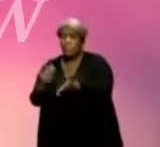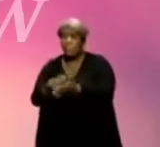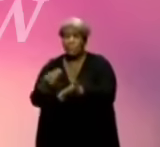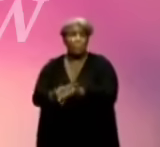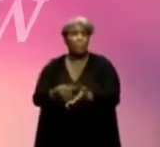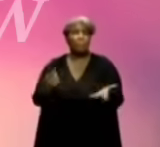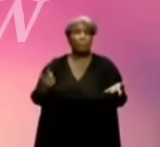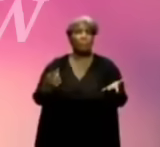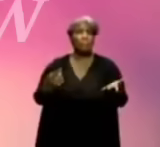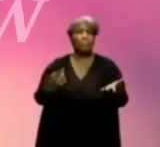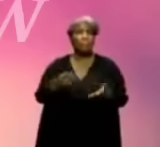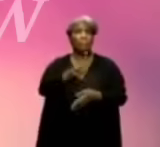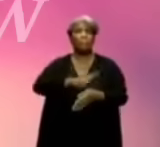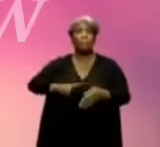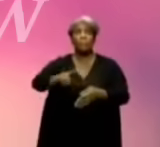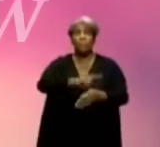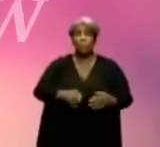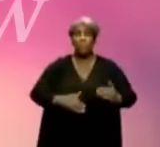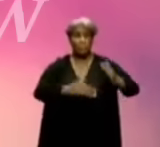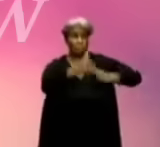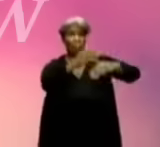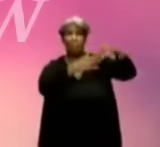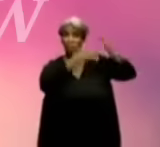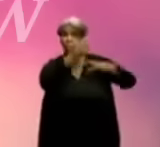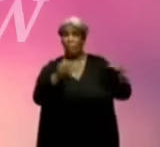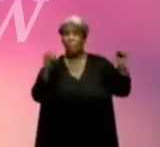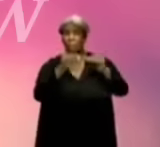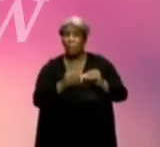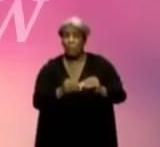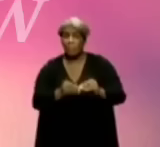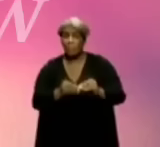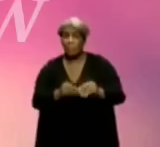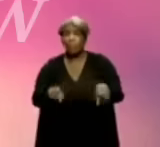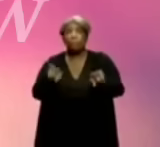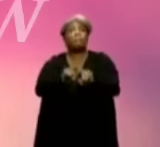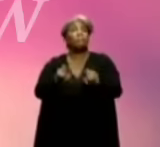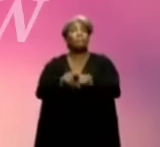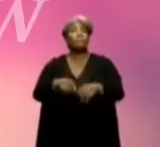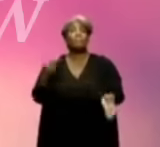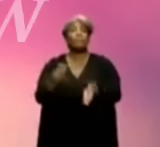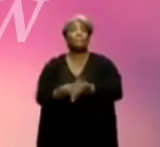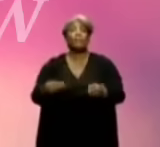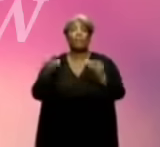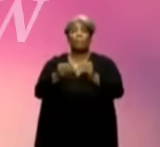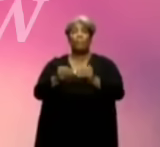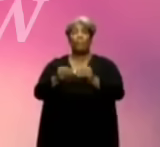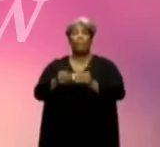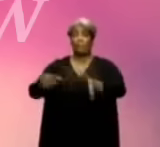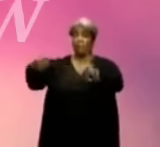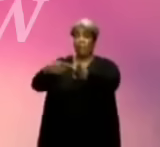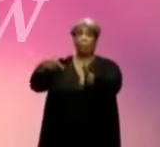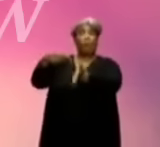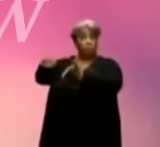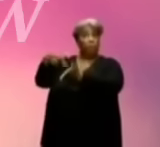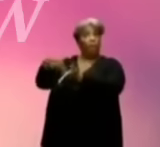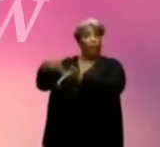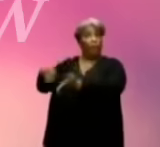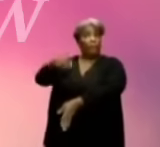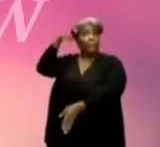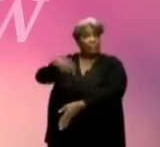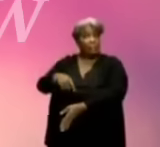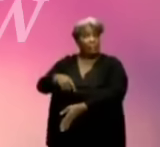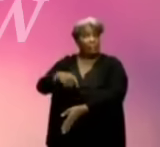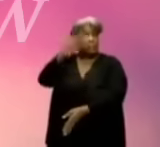también en infraestructuras y para el mismo sostenibilidad de la deuda, que no somos